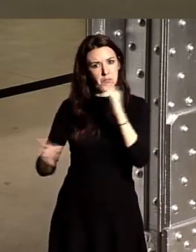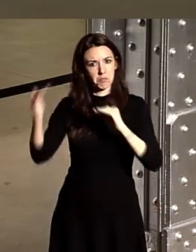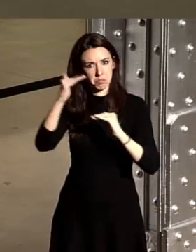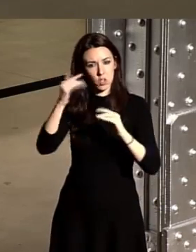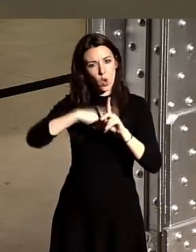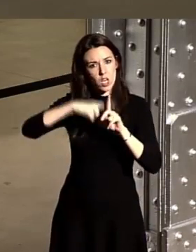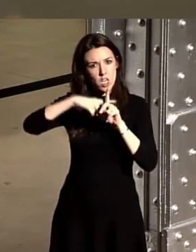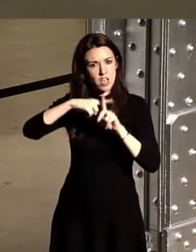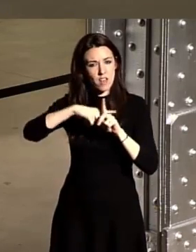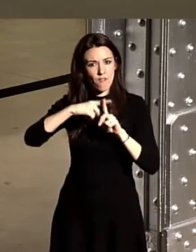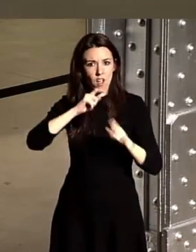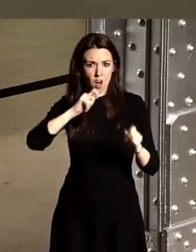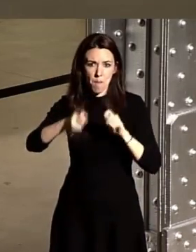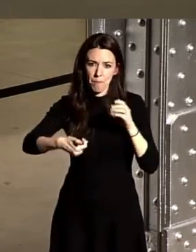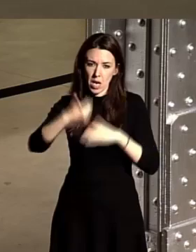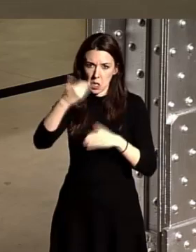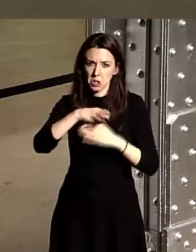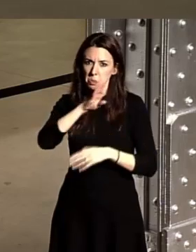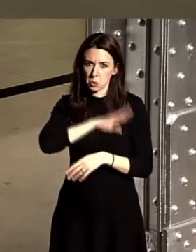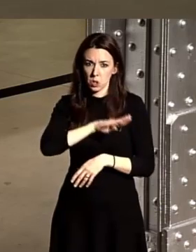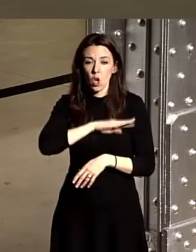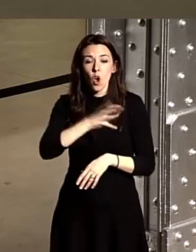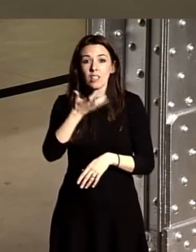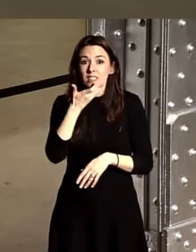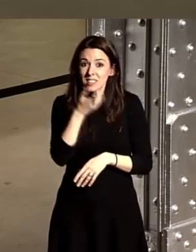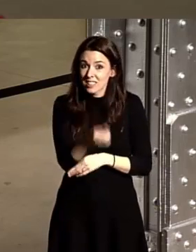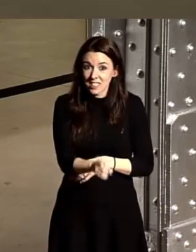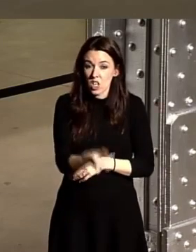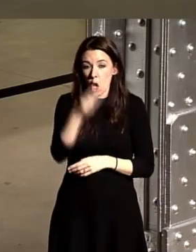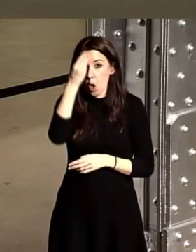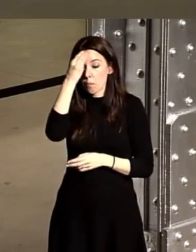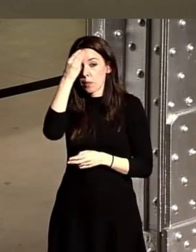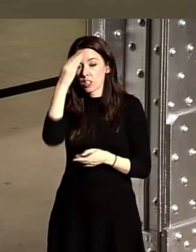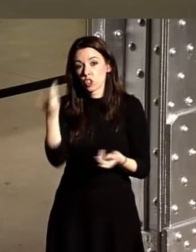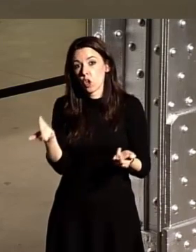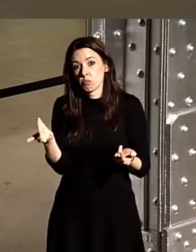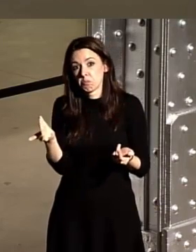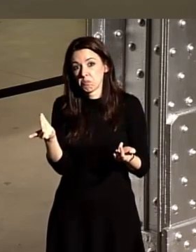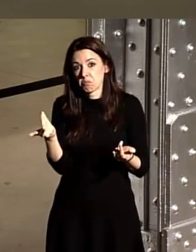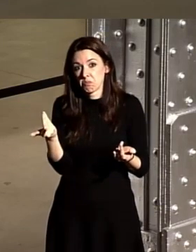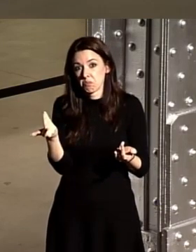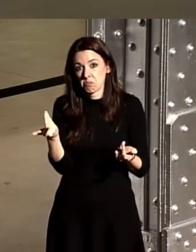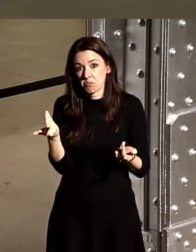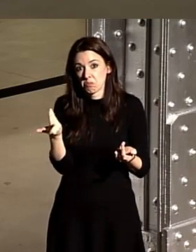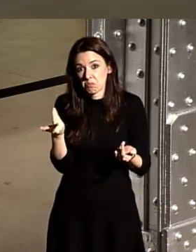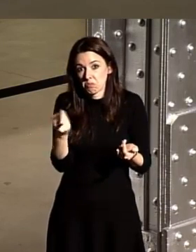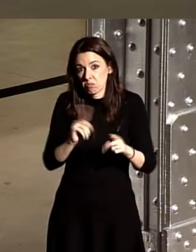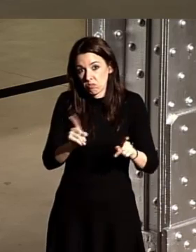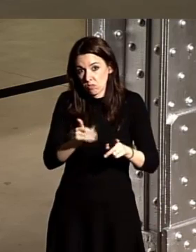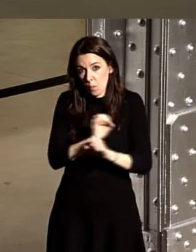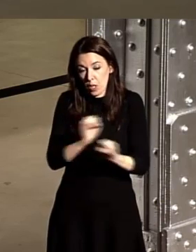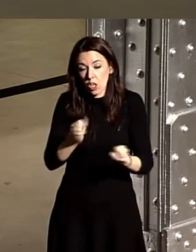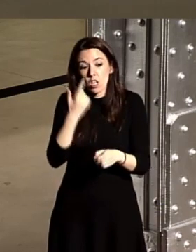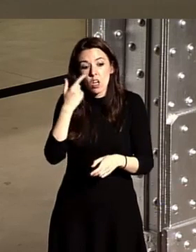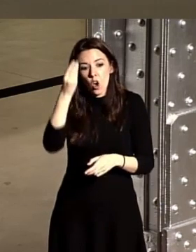nivel de periodismo bastante alto, porque si no, creo que no existirá más. Entonces, yo